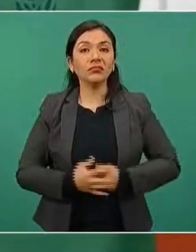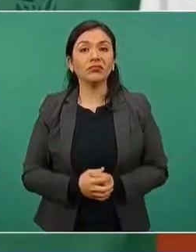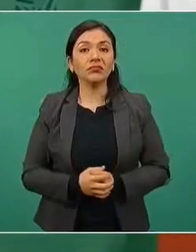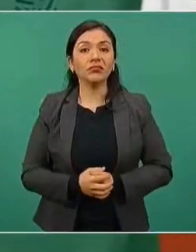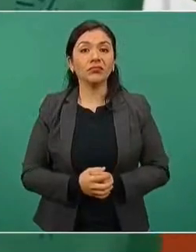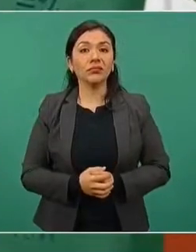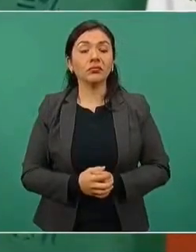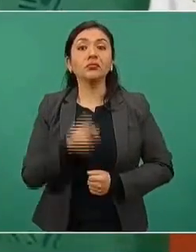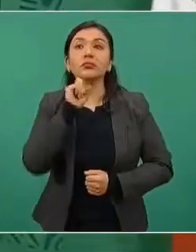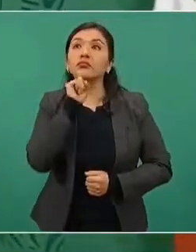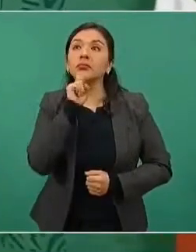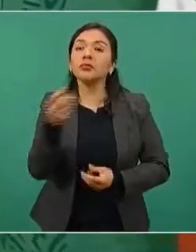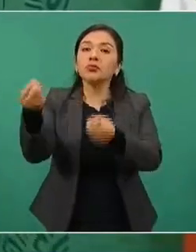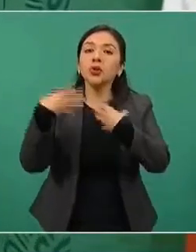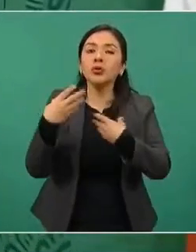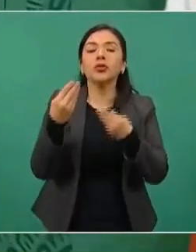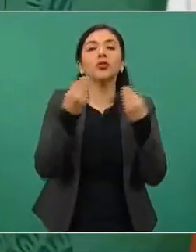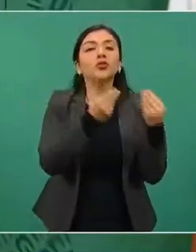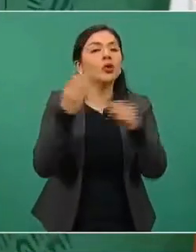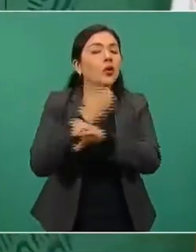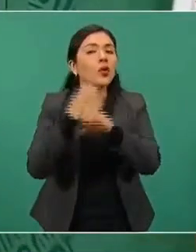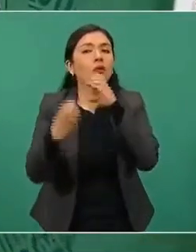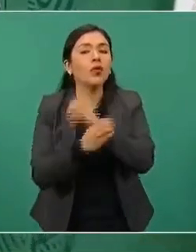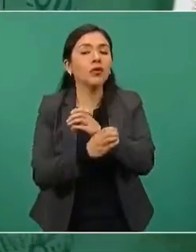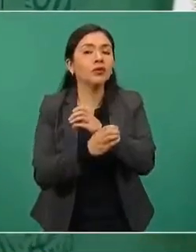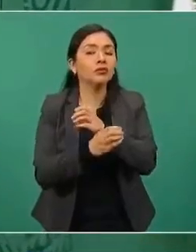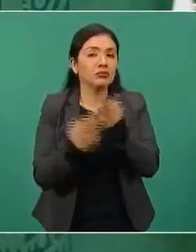que nos ha dado tanto.